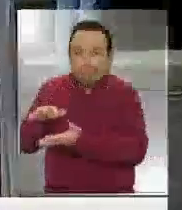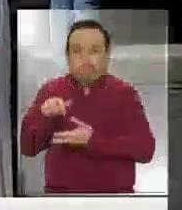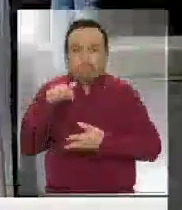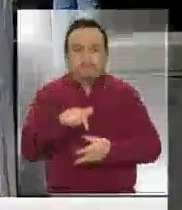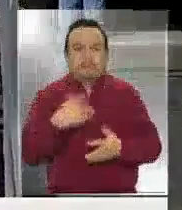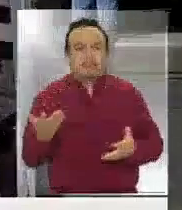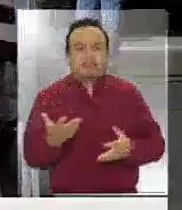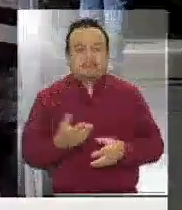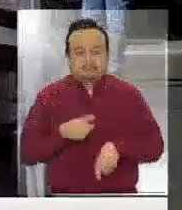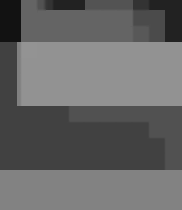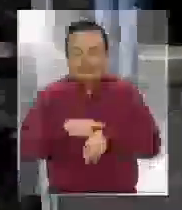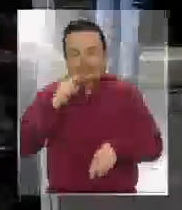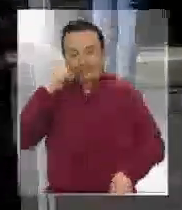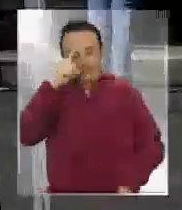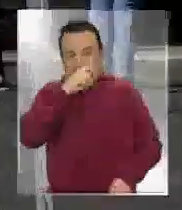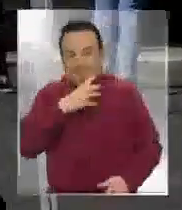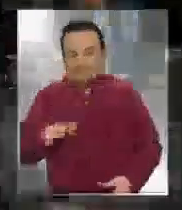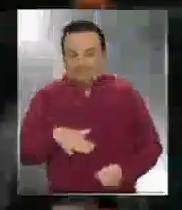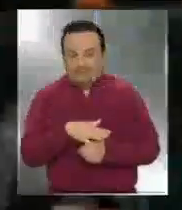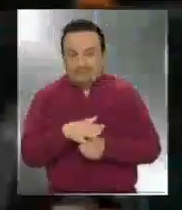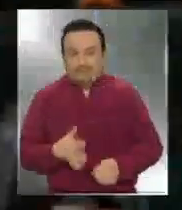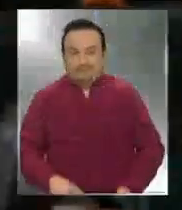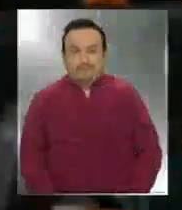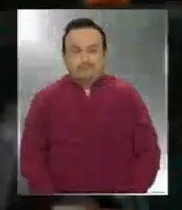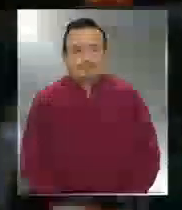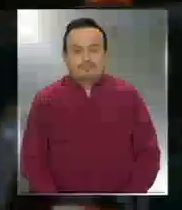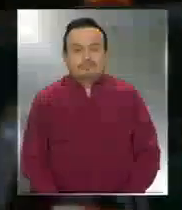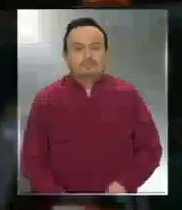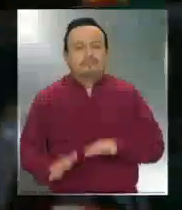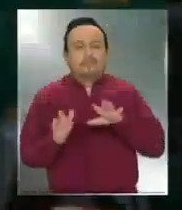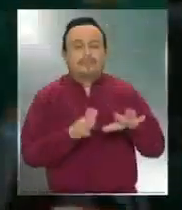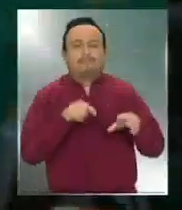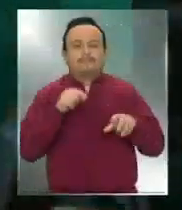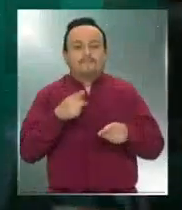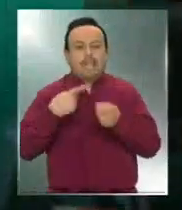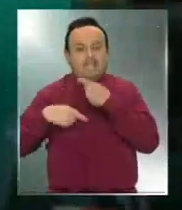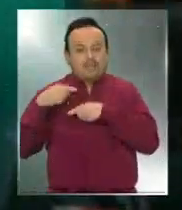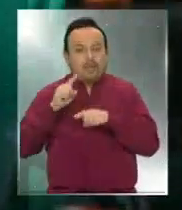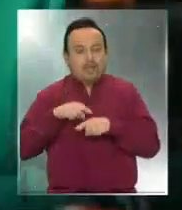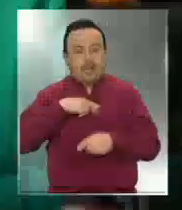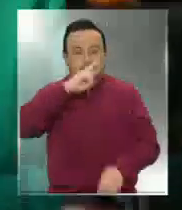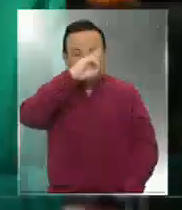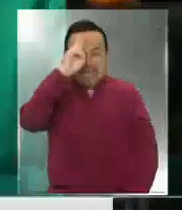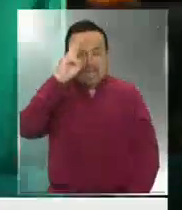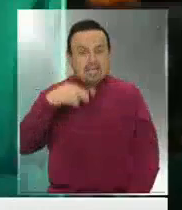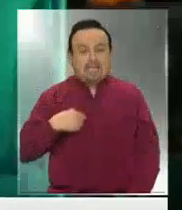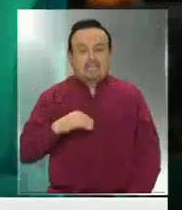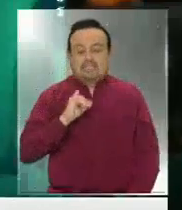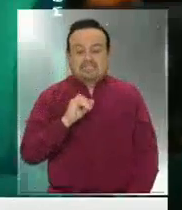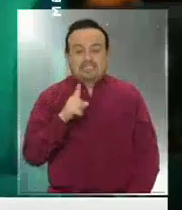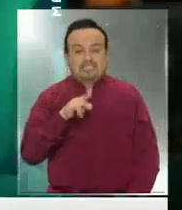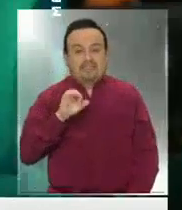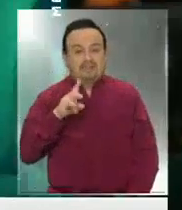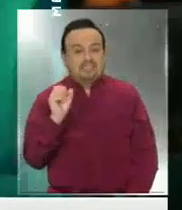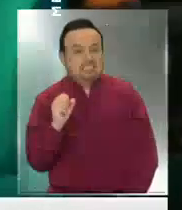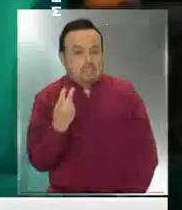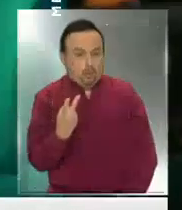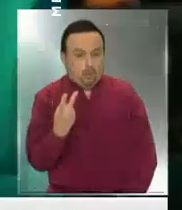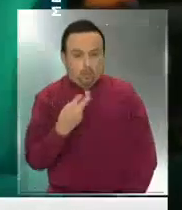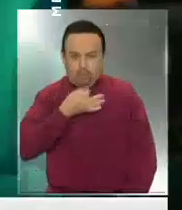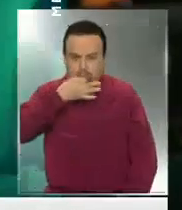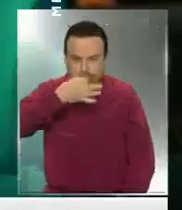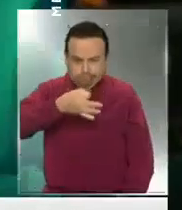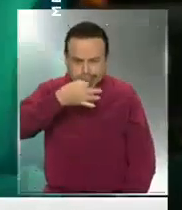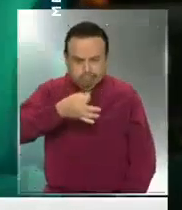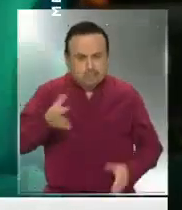en estos tiempos de crisis. En un hecho histórico, la reina Isabel II dio un discurso alentando a los británicos